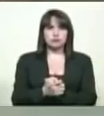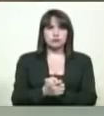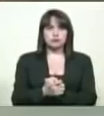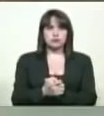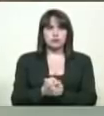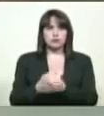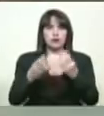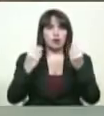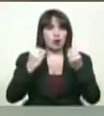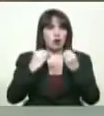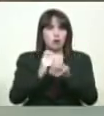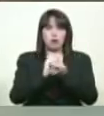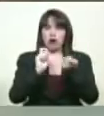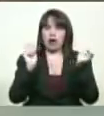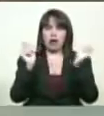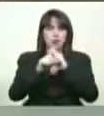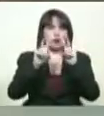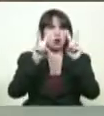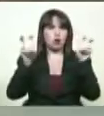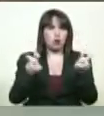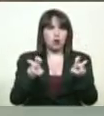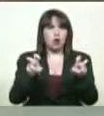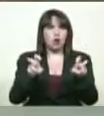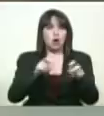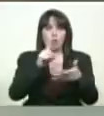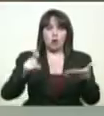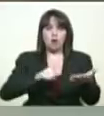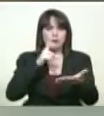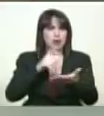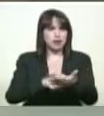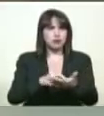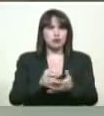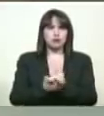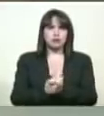transformadores todos transformadores dispositivos